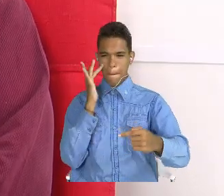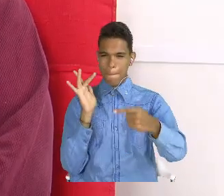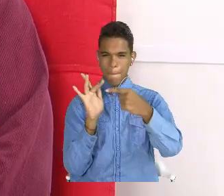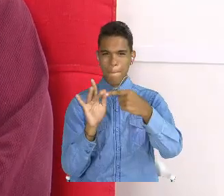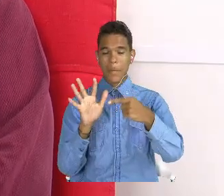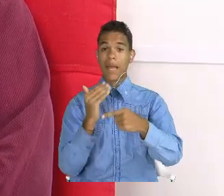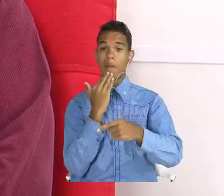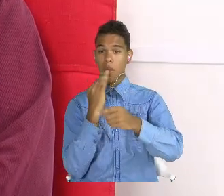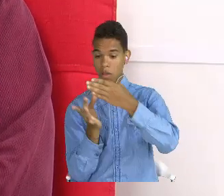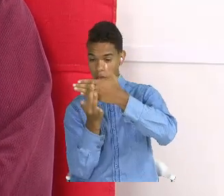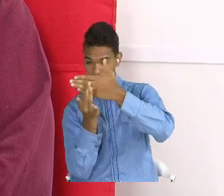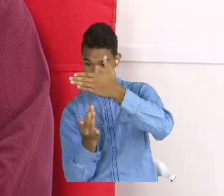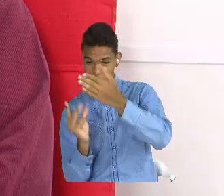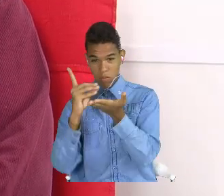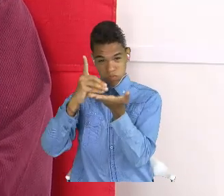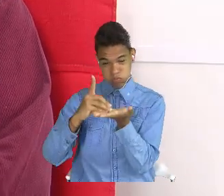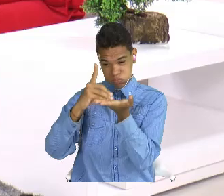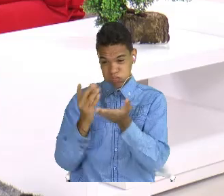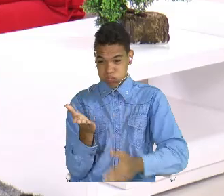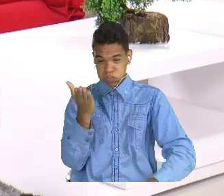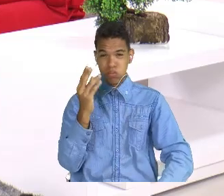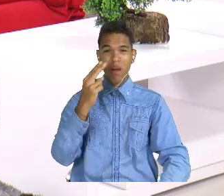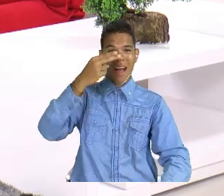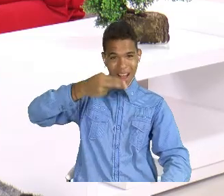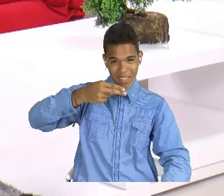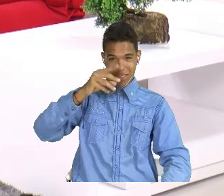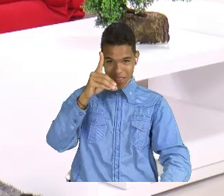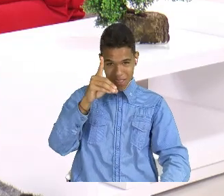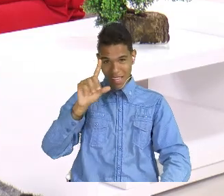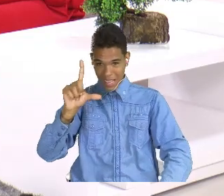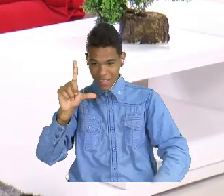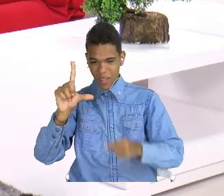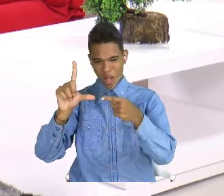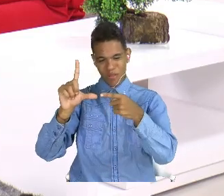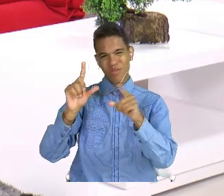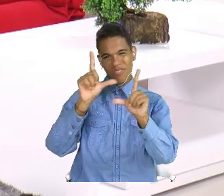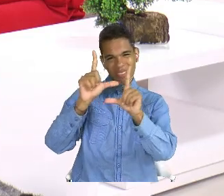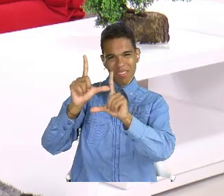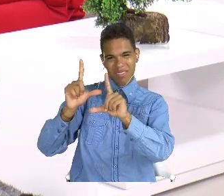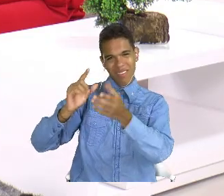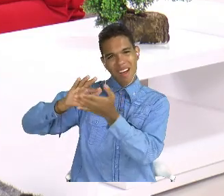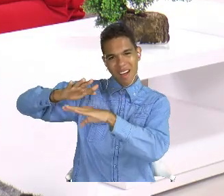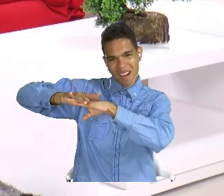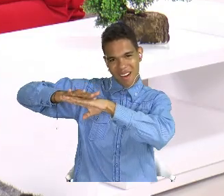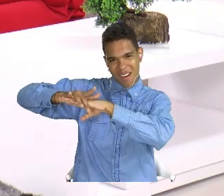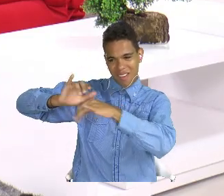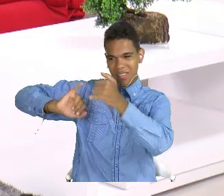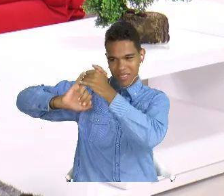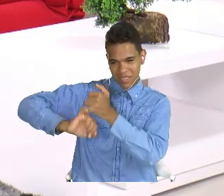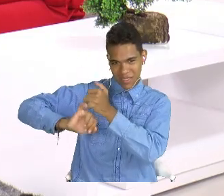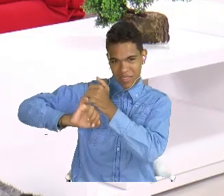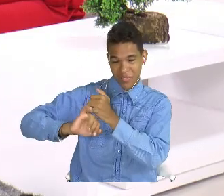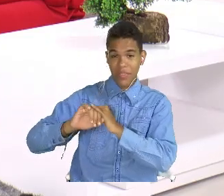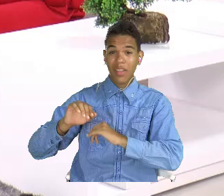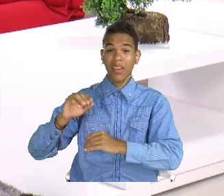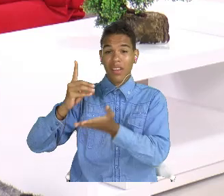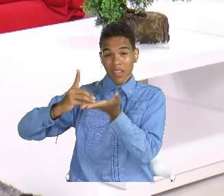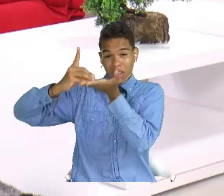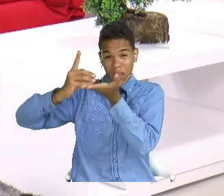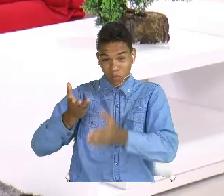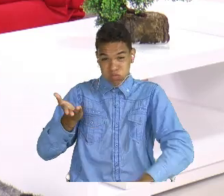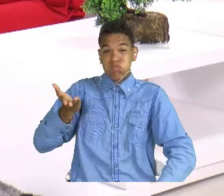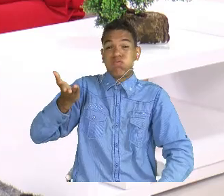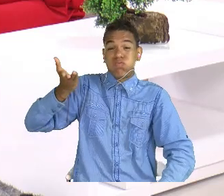de alta densidad, es el HDL, por sus siglas en inglés. Este es el colesterol bueno, digámoslo así, es el colesterol que en realidad debe estar